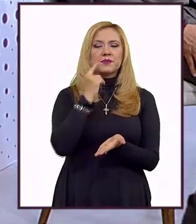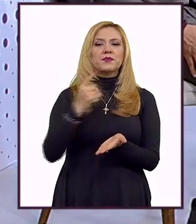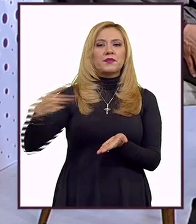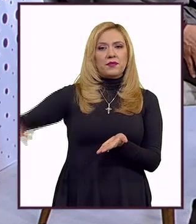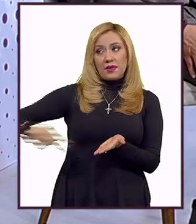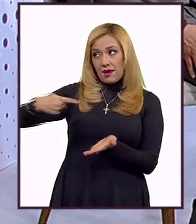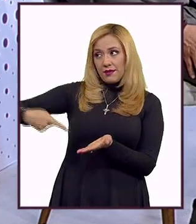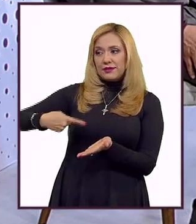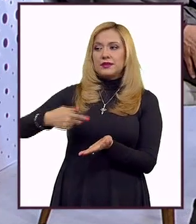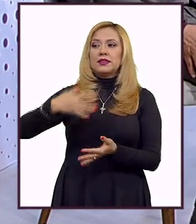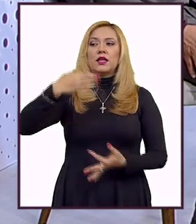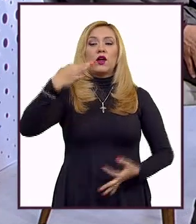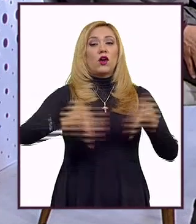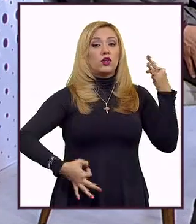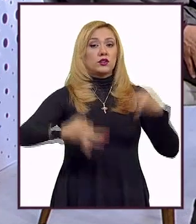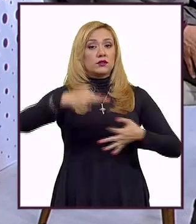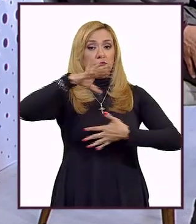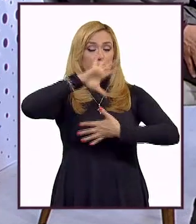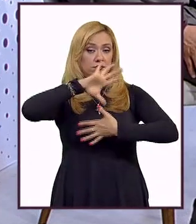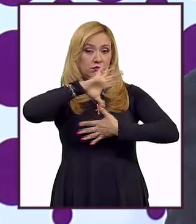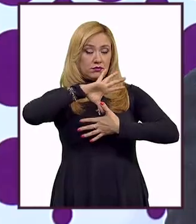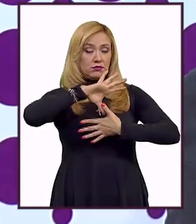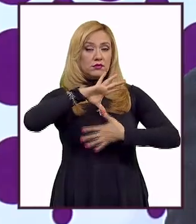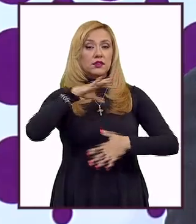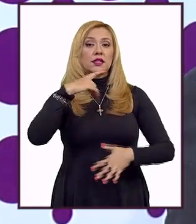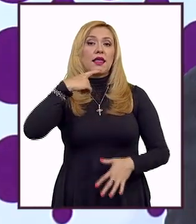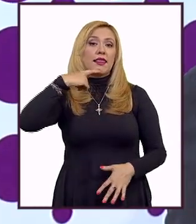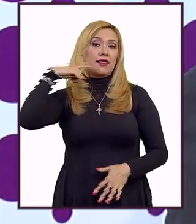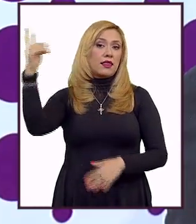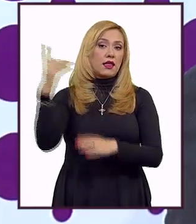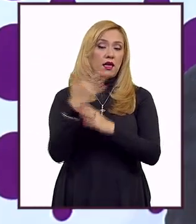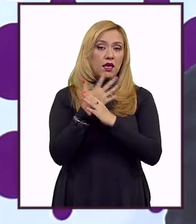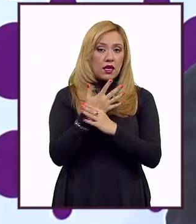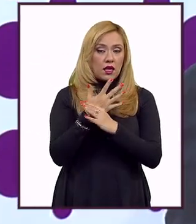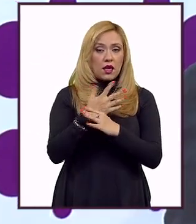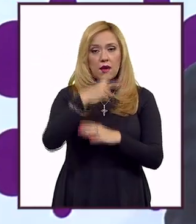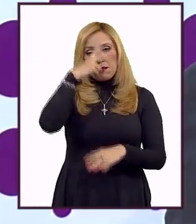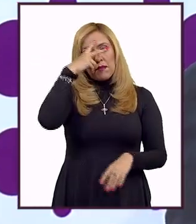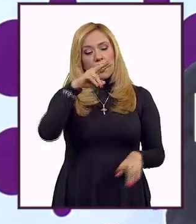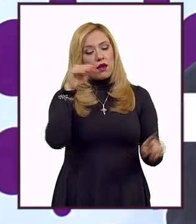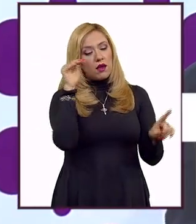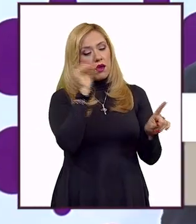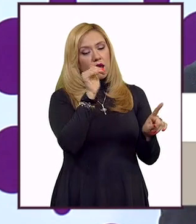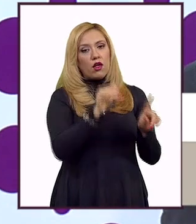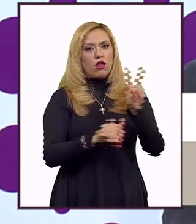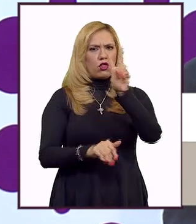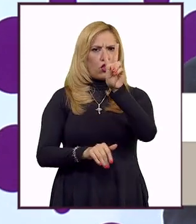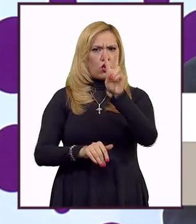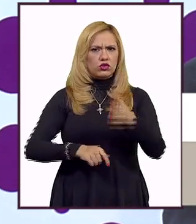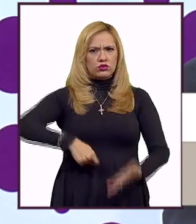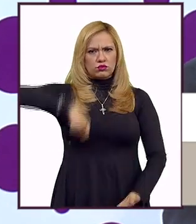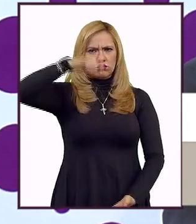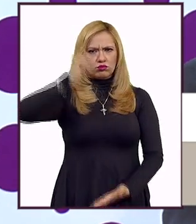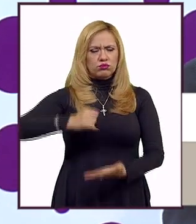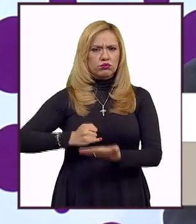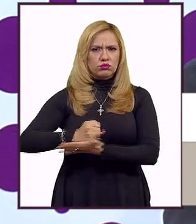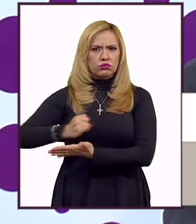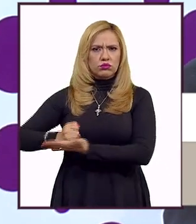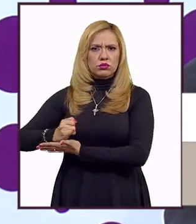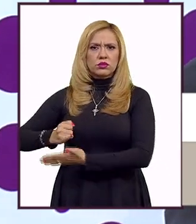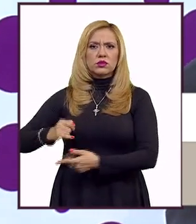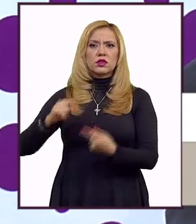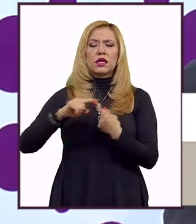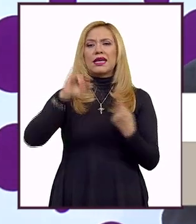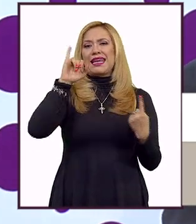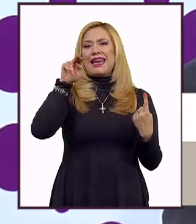pregunta. Mira, la Corte Interamericana ha dicho contra el Estado mexicano en 2 sentencias, que son el caso de